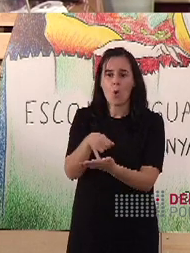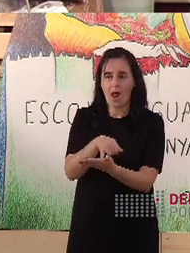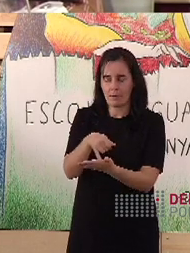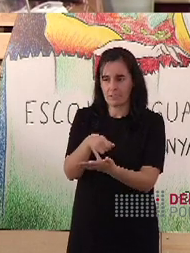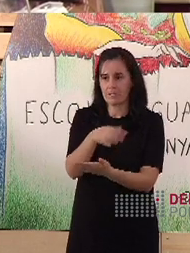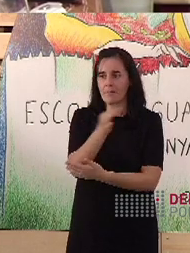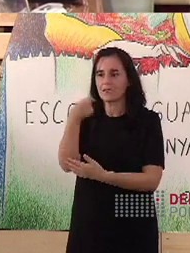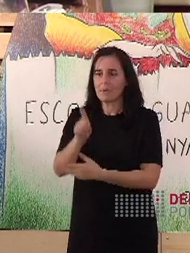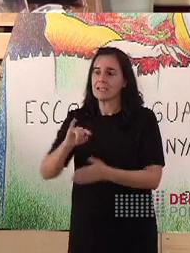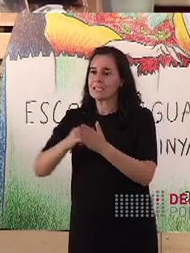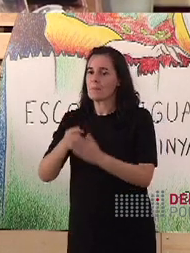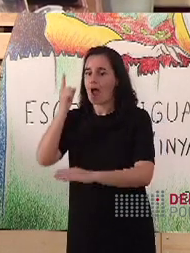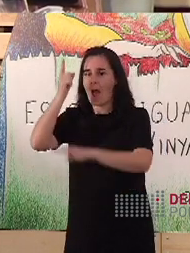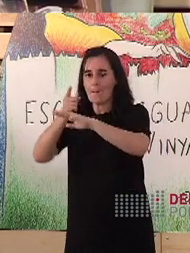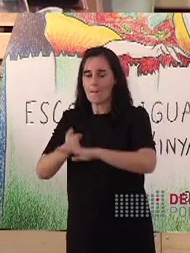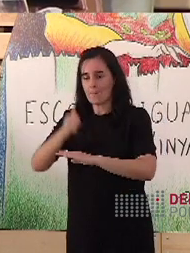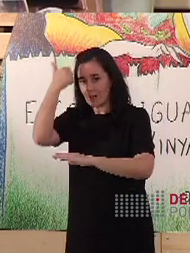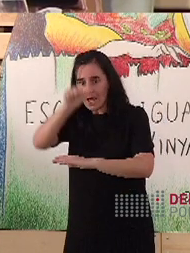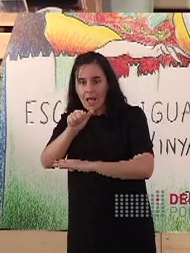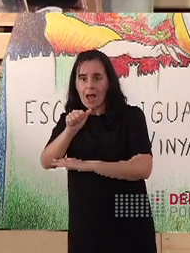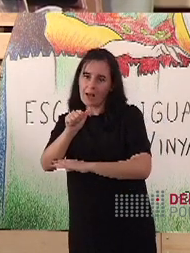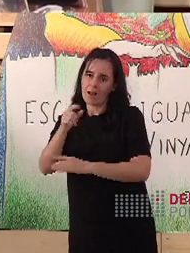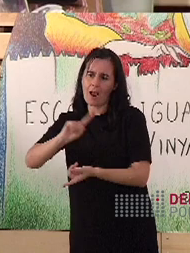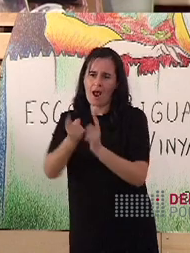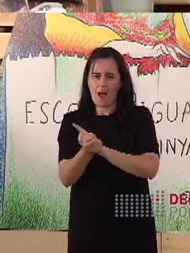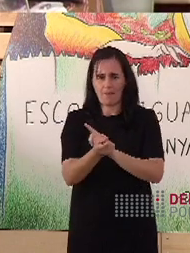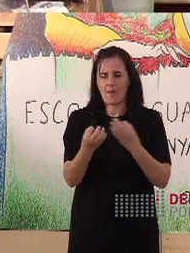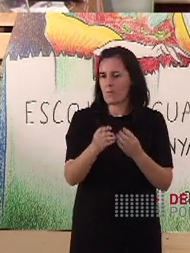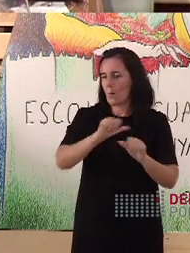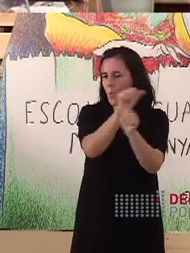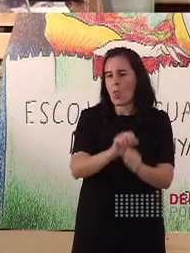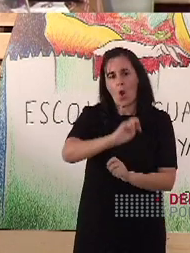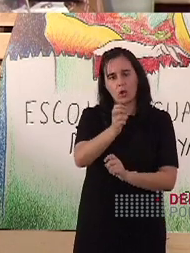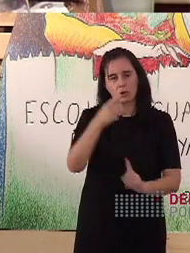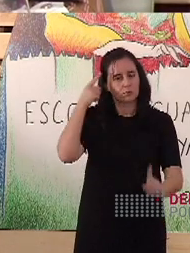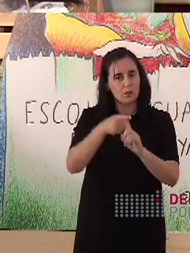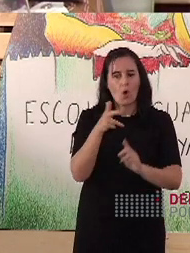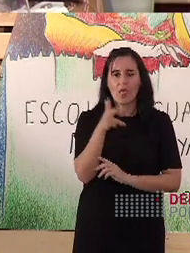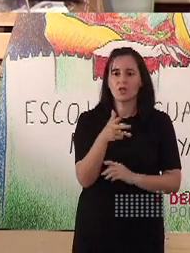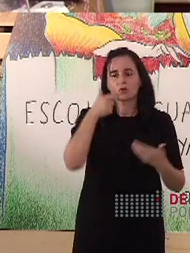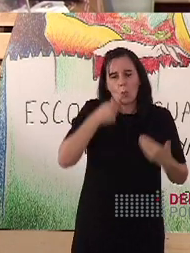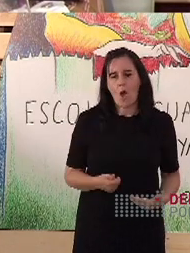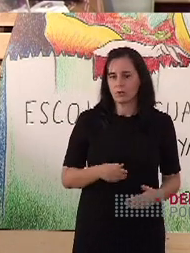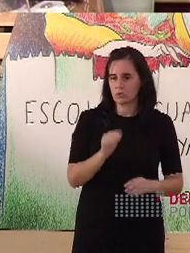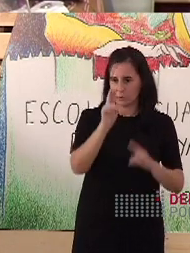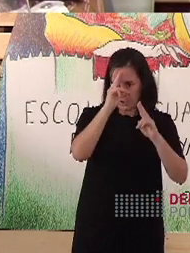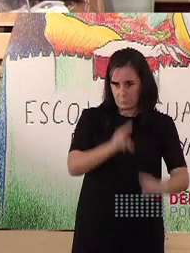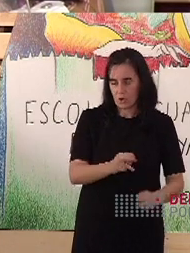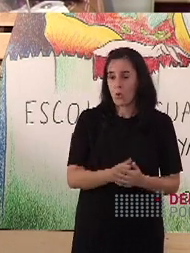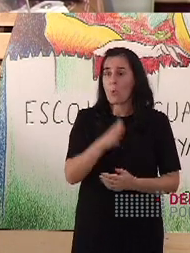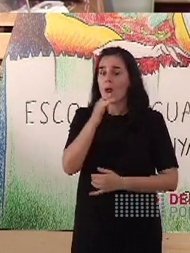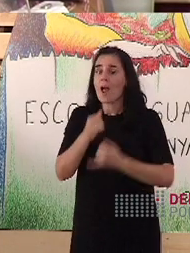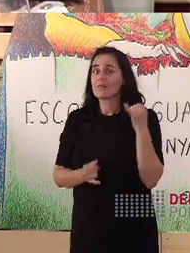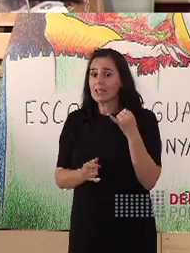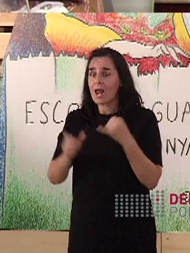cambiar o sistema patriarcal e propoñer outras relacións humanas baseadas nos dereitos humanos, porque ao final, insistiu, o que se lles está a negar a